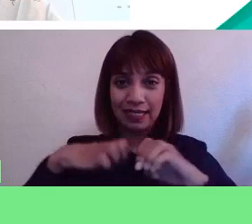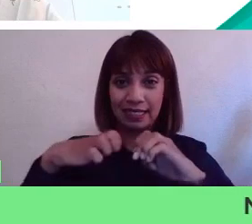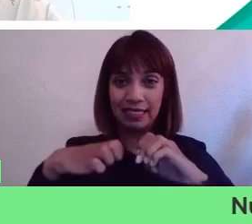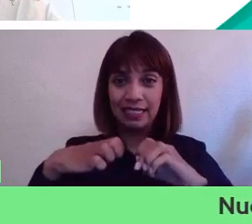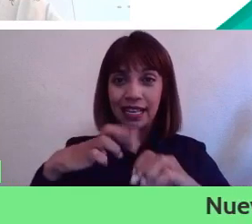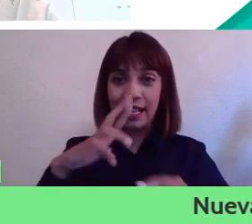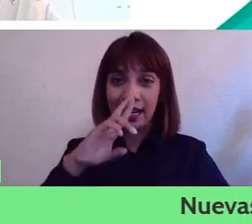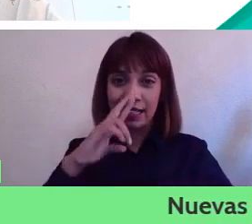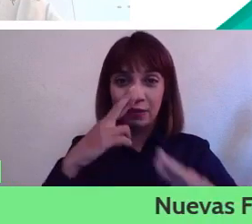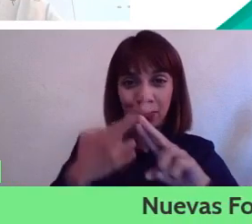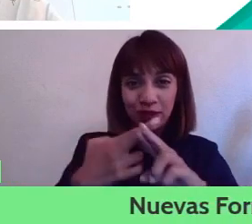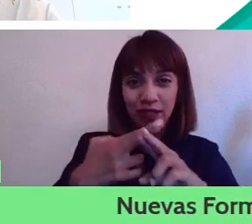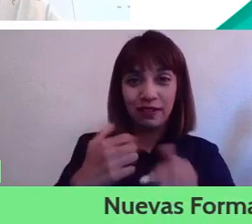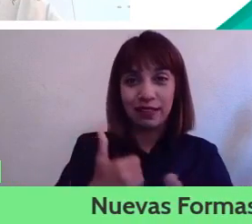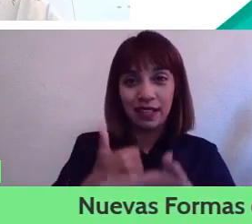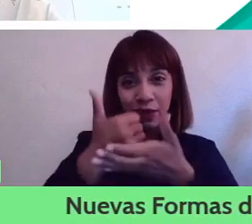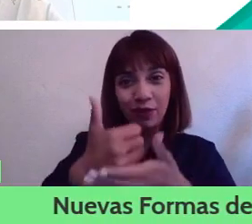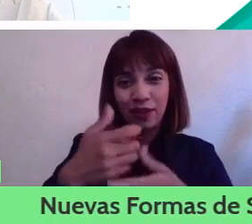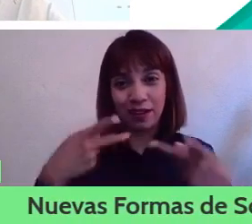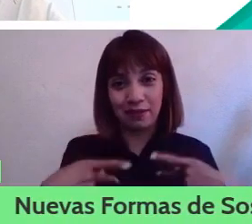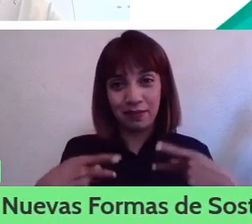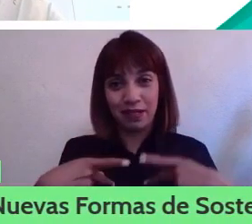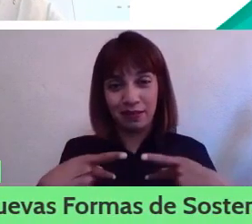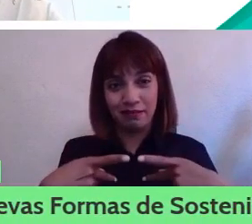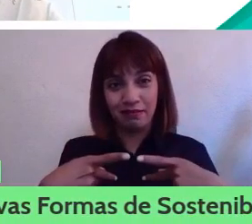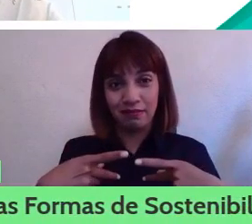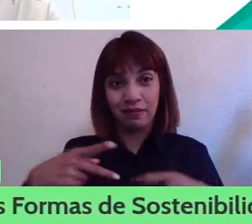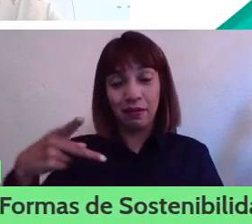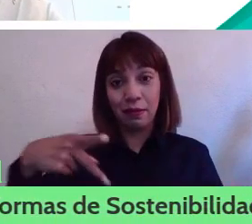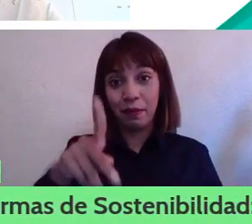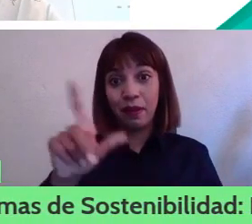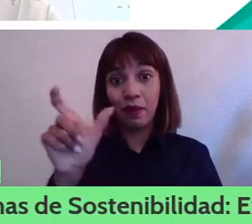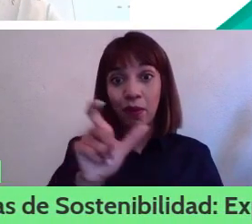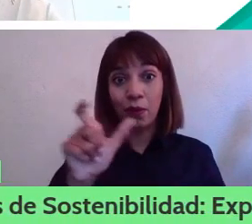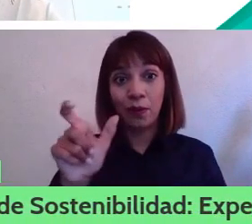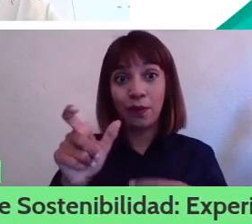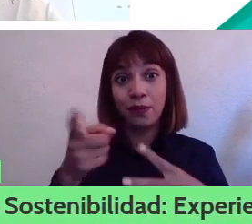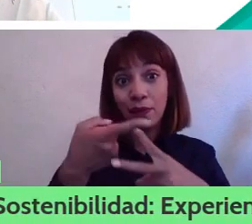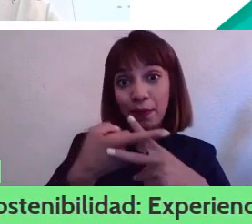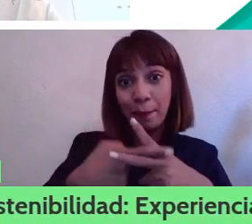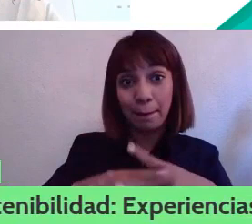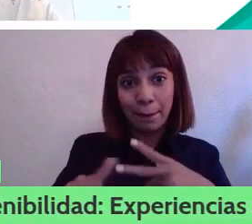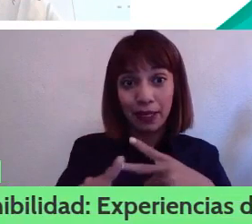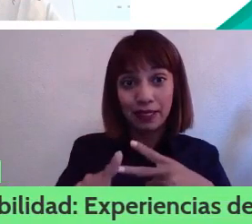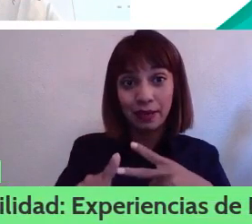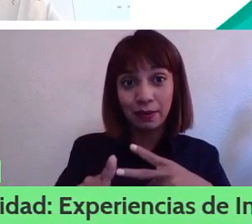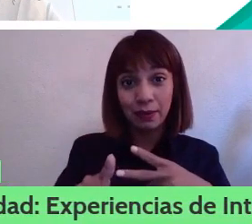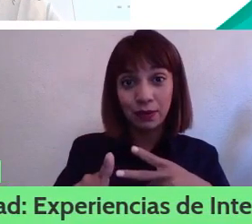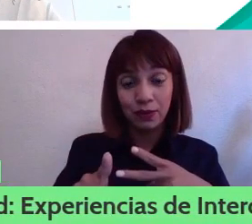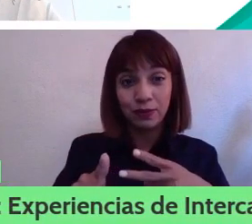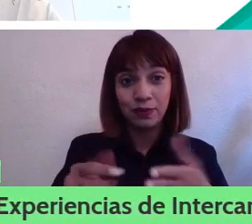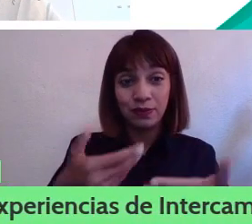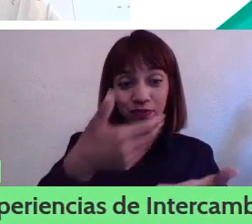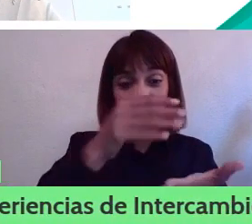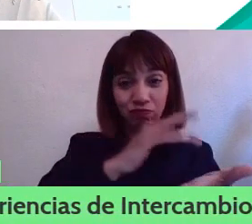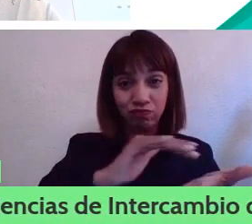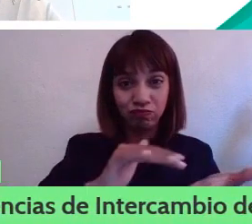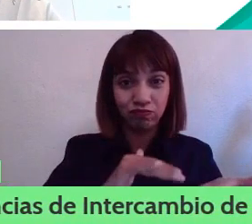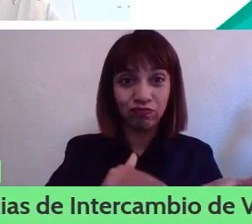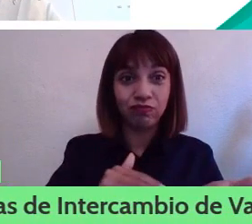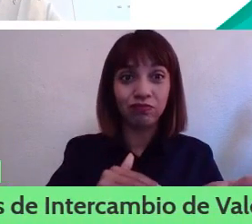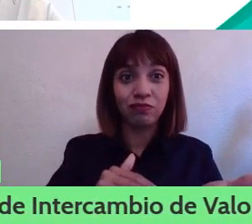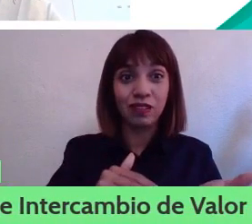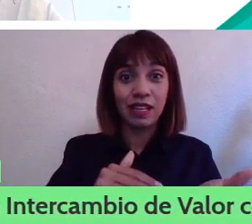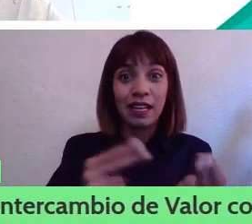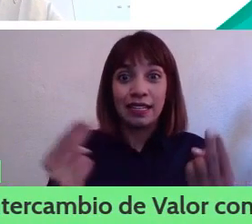el principio nos dimos cuenta que estábamos ofreciendo un directorio para que las organizaciones del sector que generan